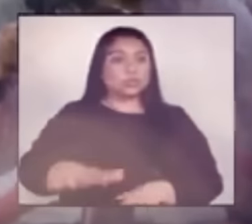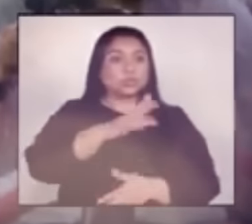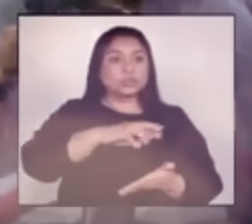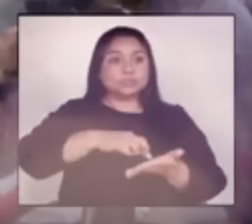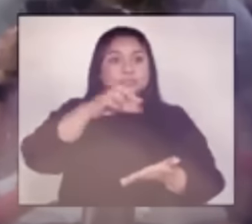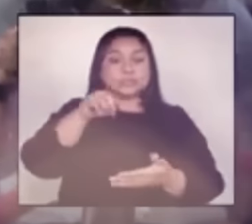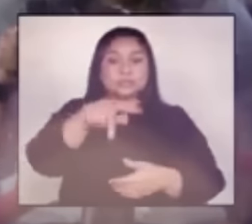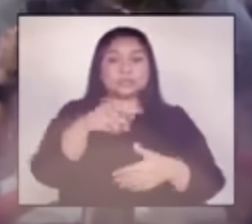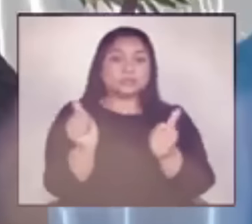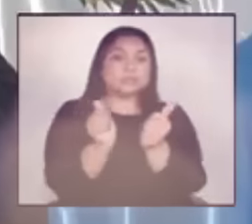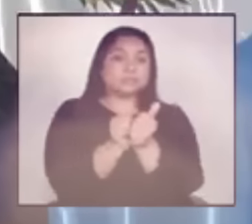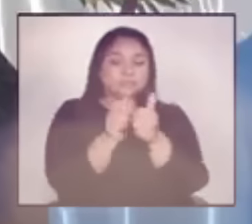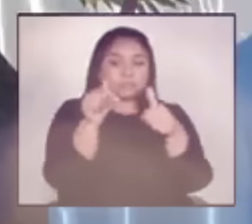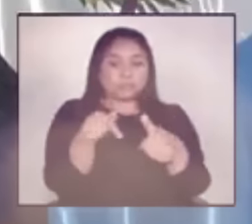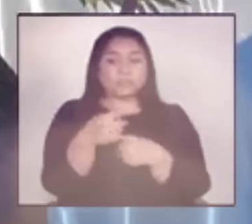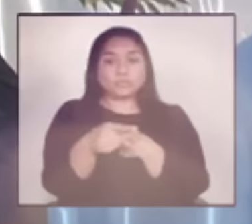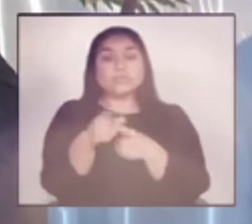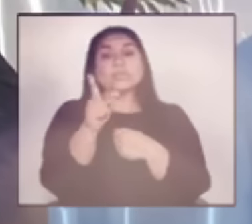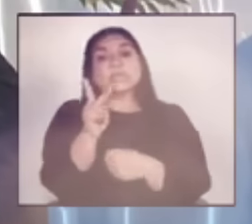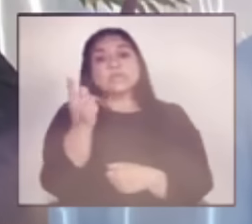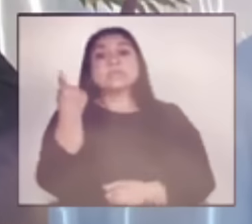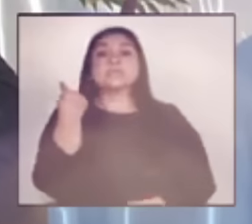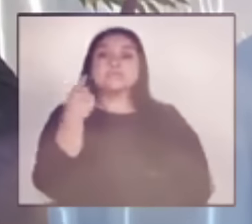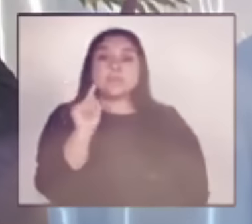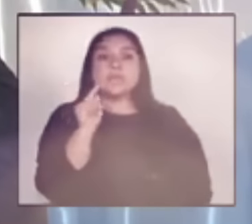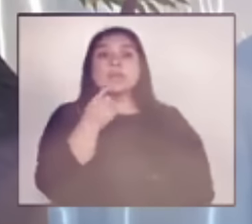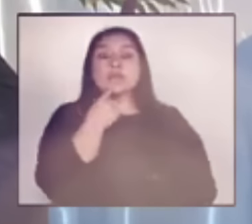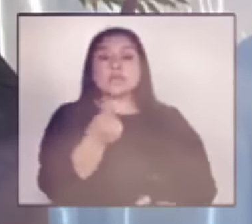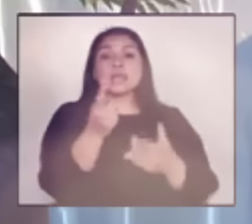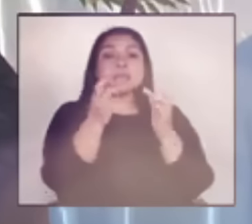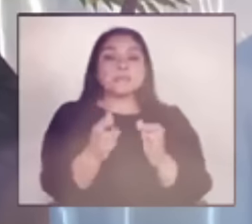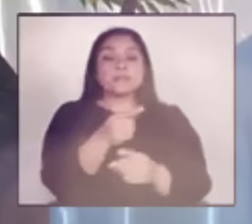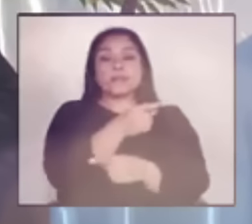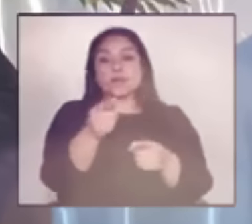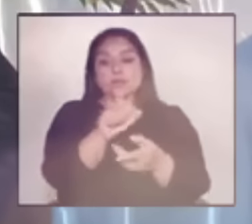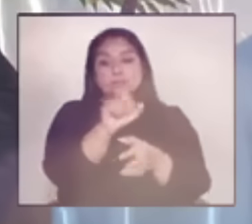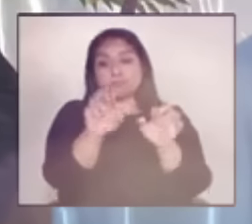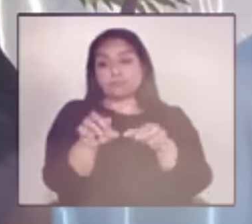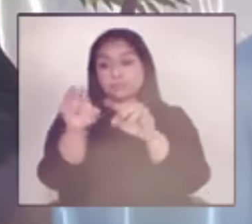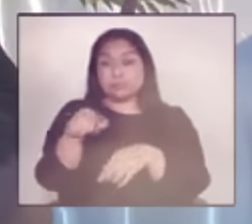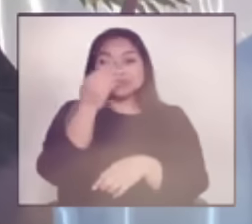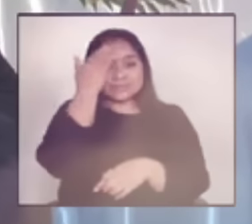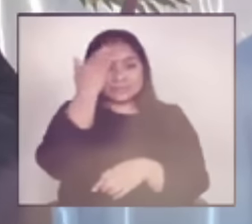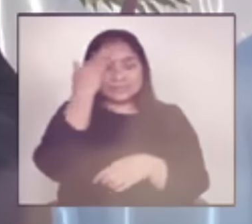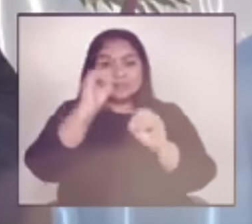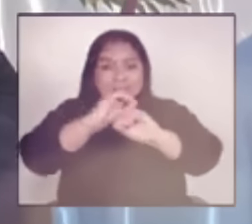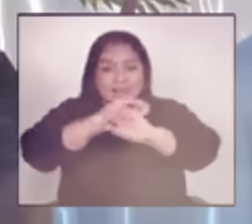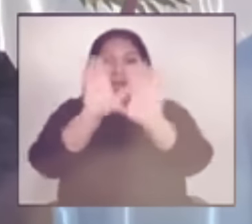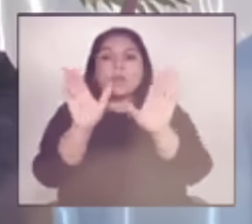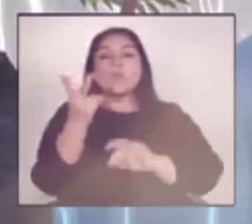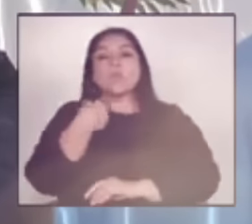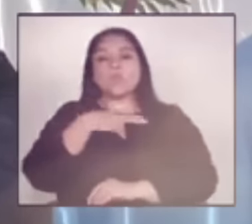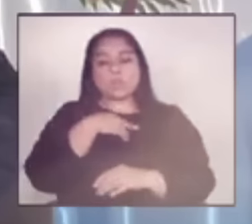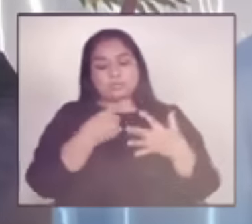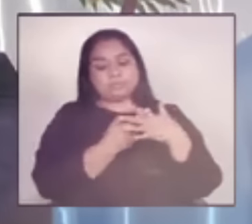nos han acompañado esta tarde, y es para que la población, la ciudadanía guatemalteca, tenga claro que estamos a partir